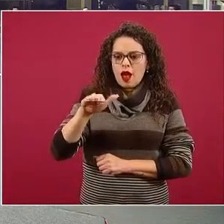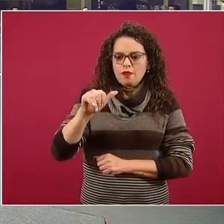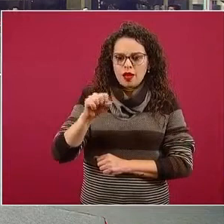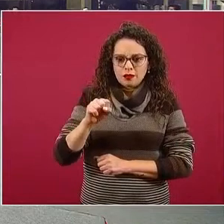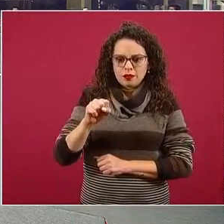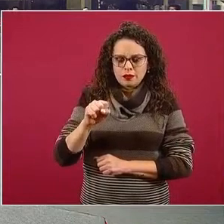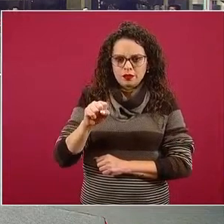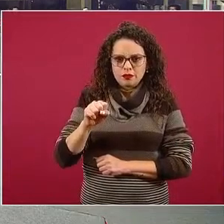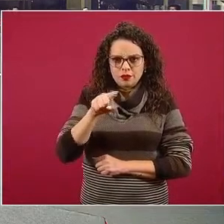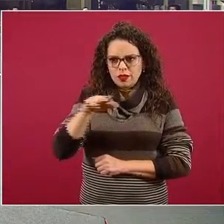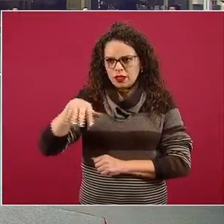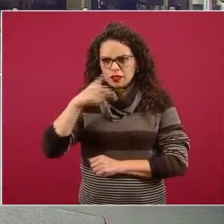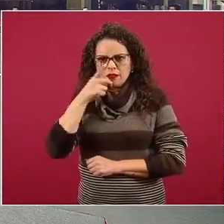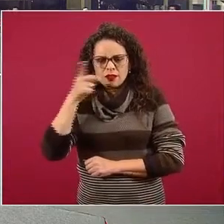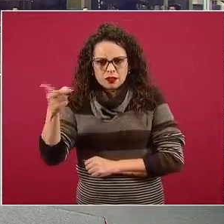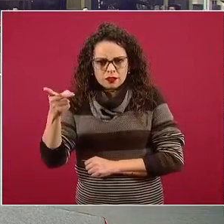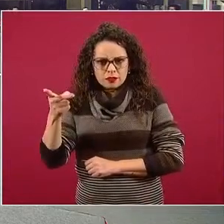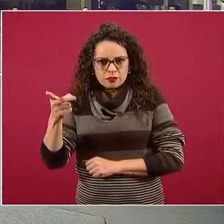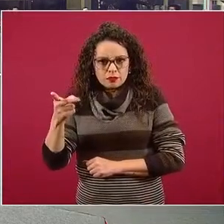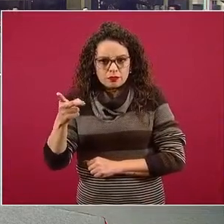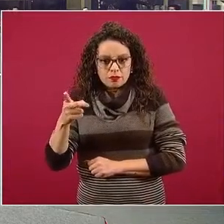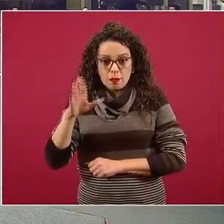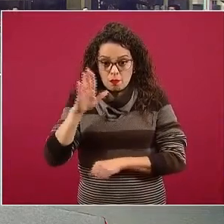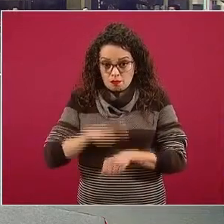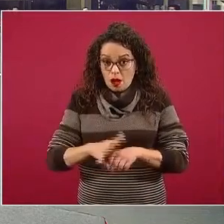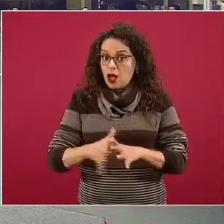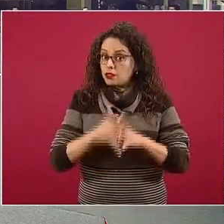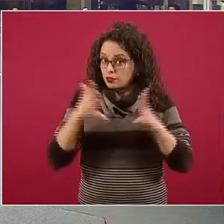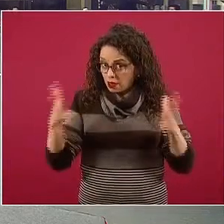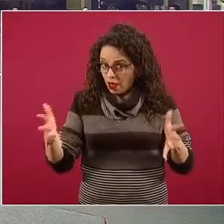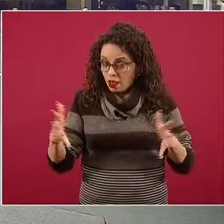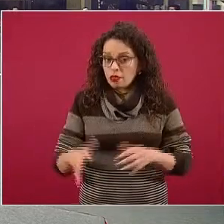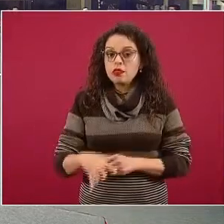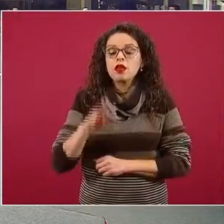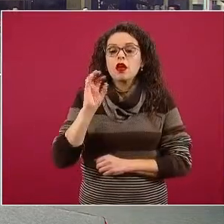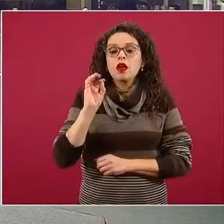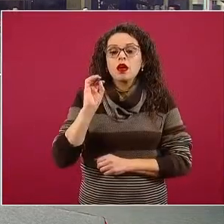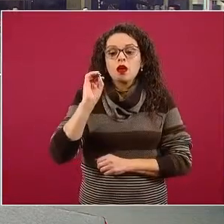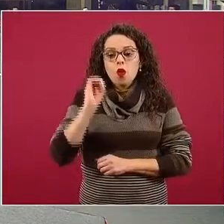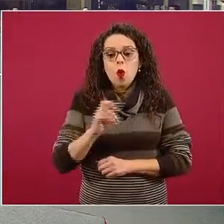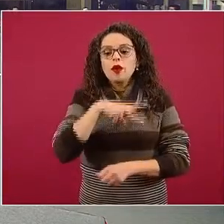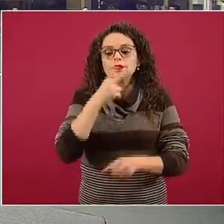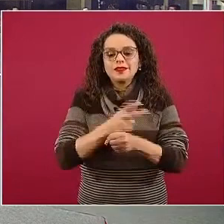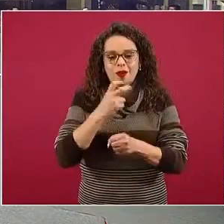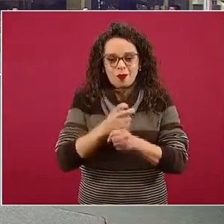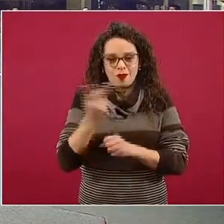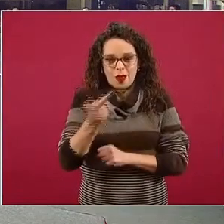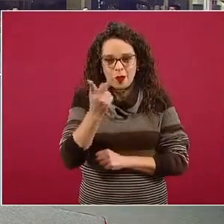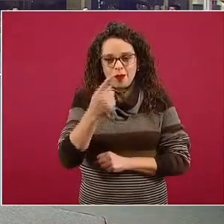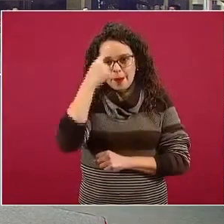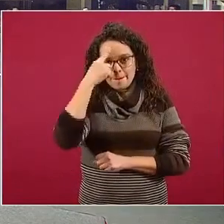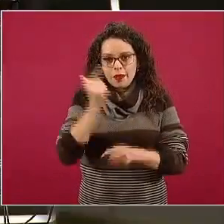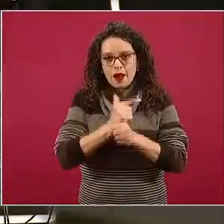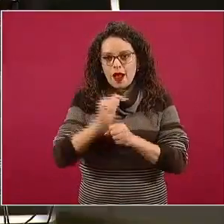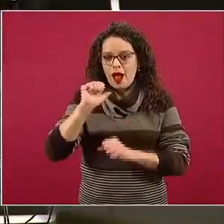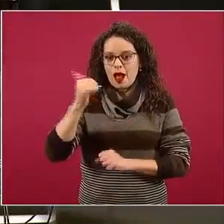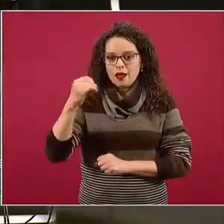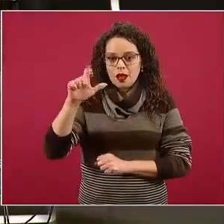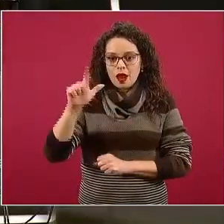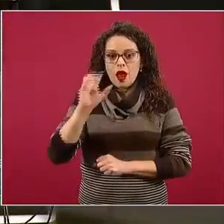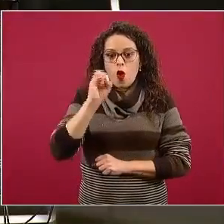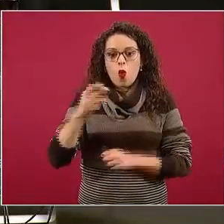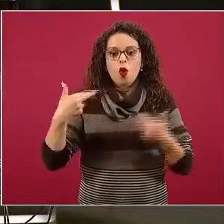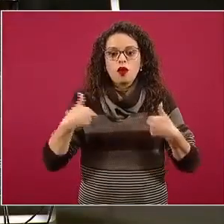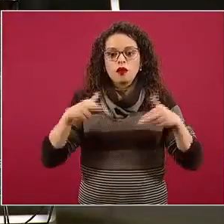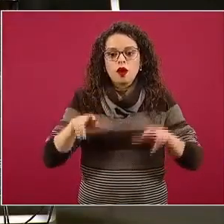sé si estoy equivocada, ya van a ser más grandes. Y mi segunda pregunta, me gustaría saber para la licenciada Ayela o para el